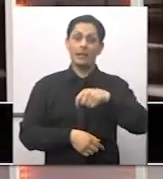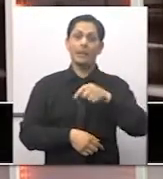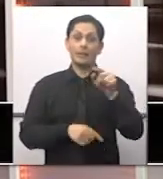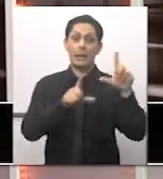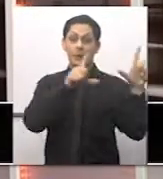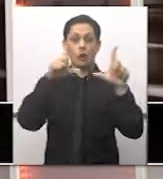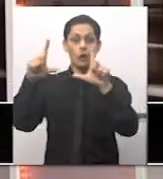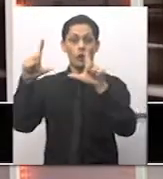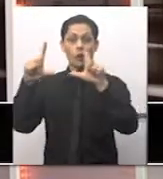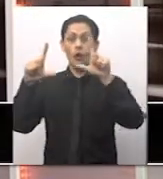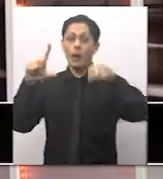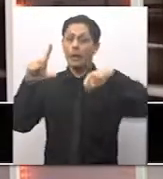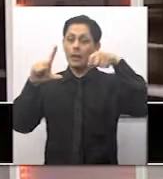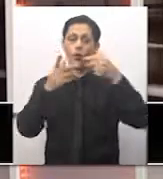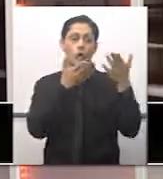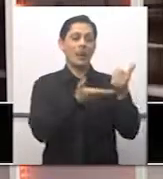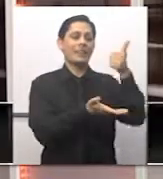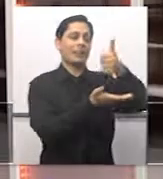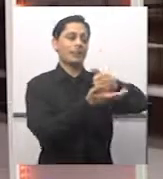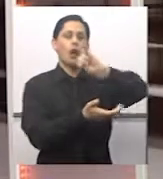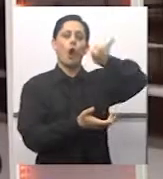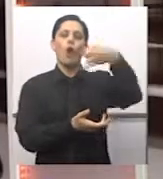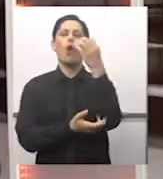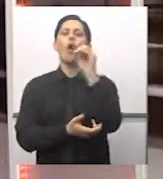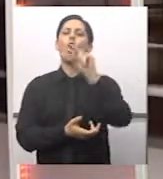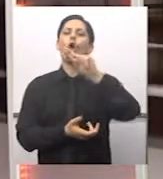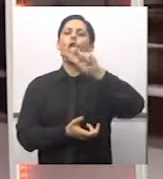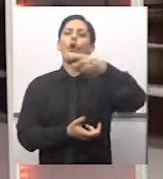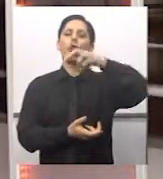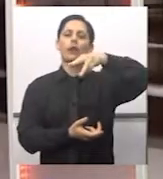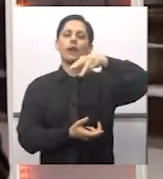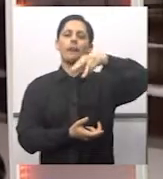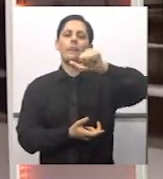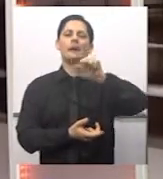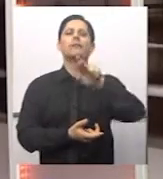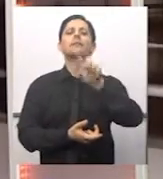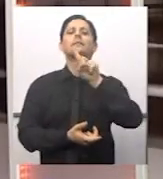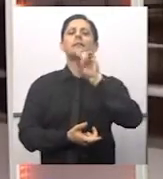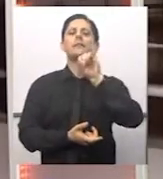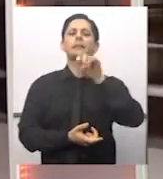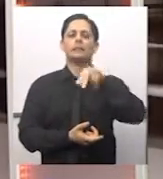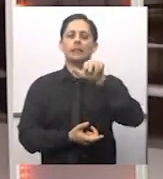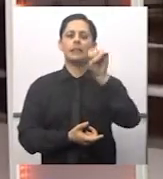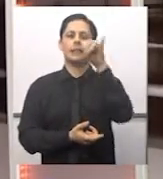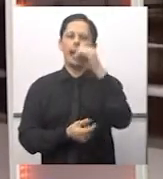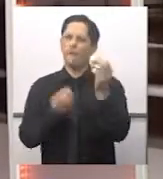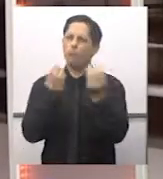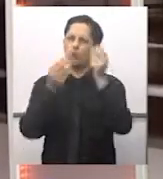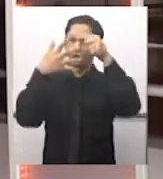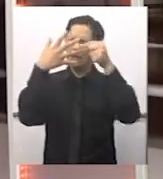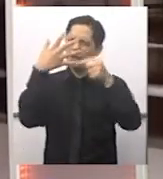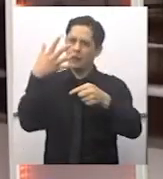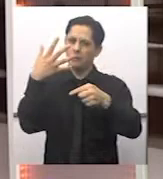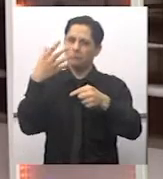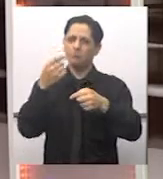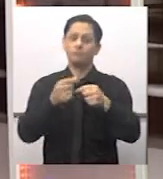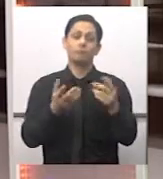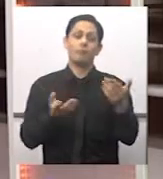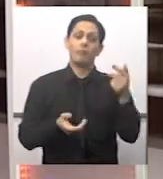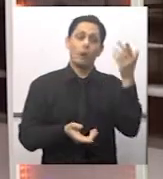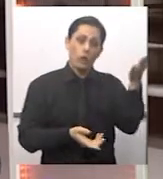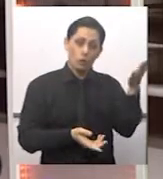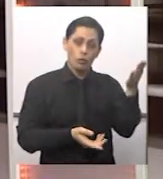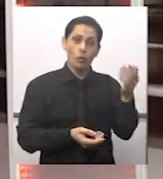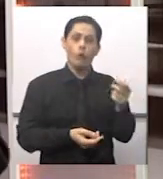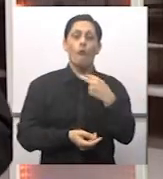poco de lo que ocurrió durante este año 2018. Nos quedan muchos temas, pero sin duda esto focaliza y siempre es bueno estar con la autoridad y tener la posibilidad de